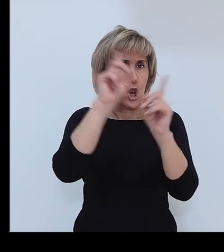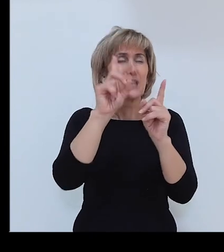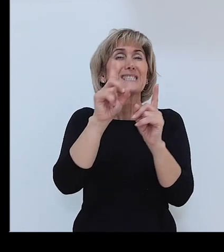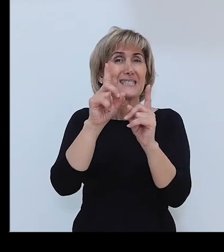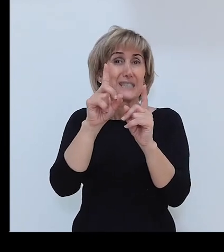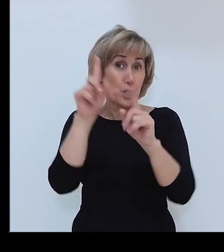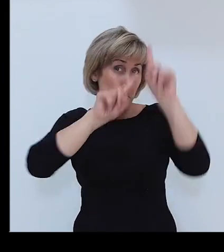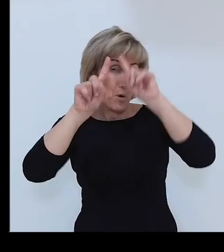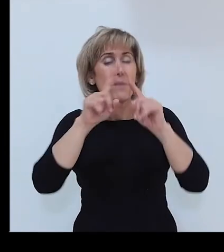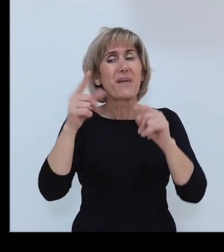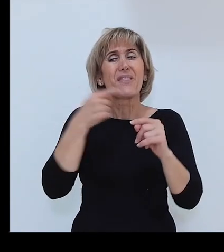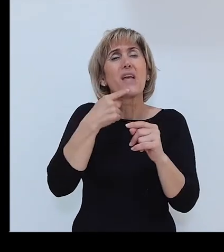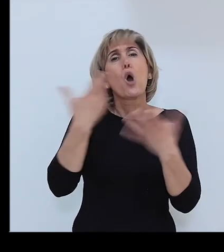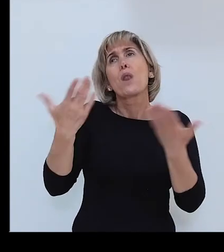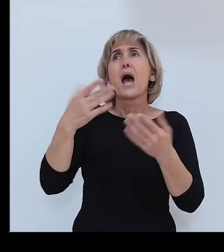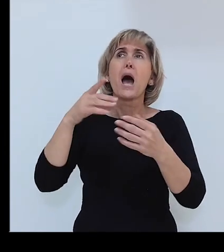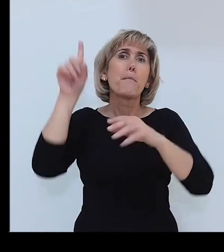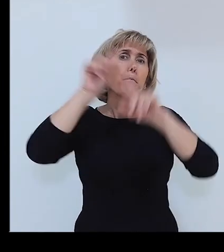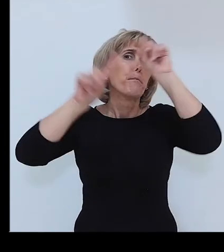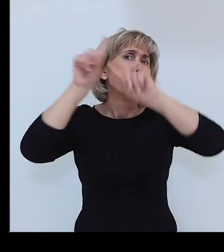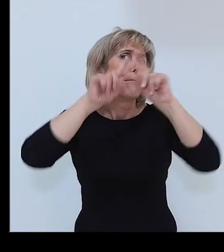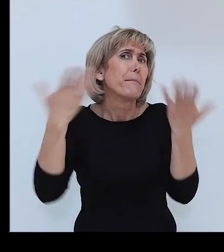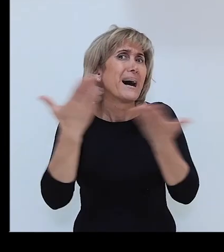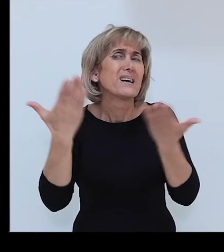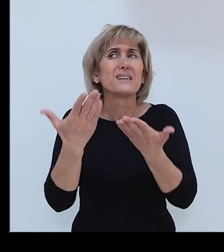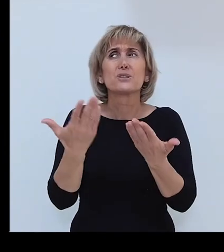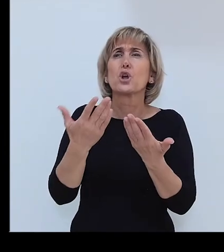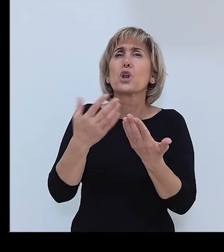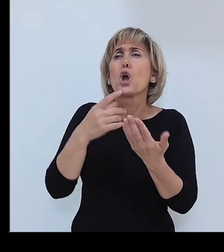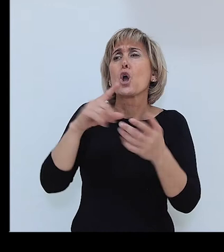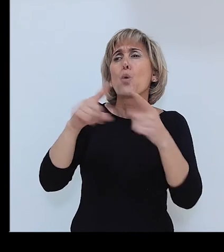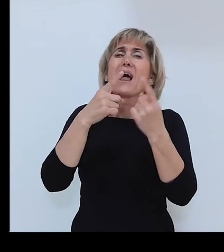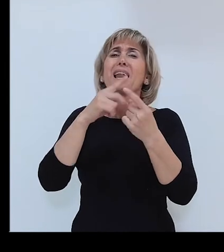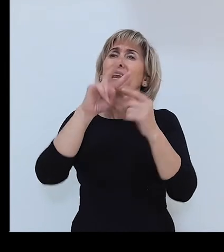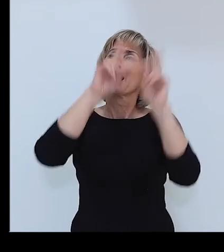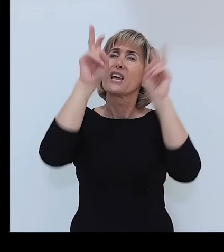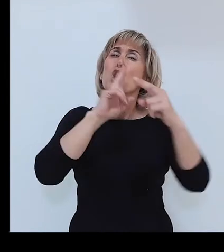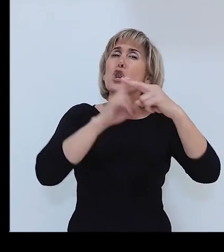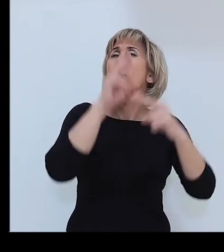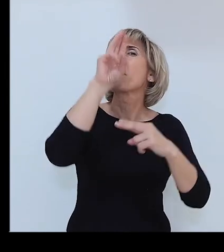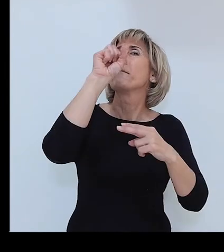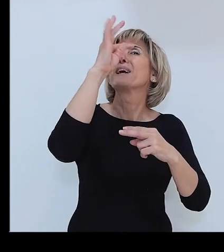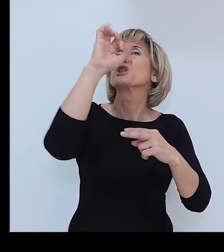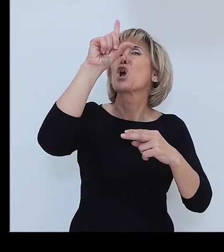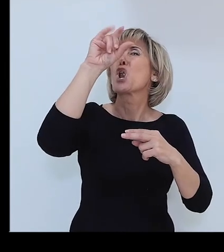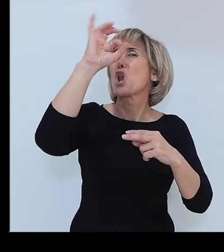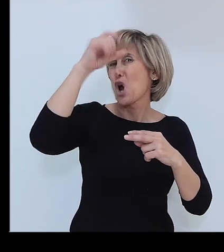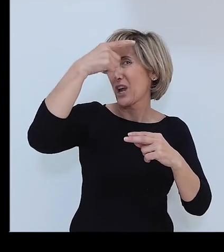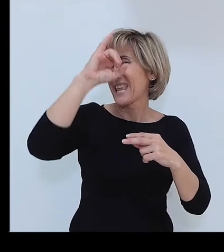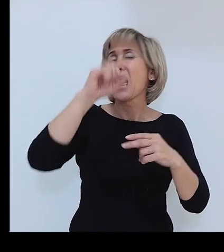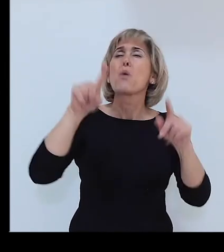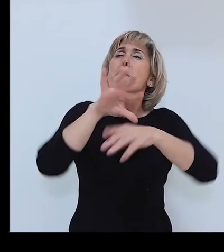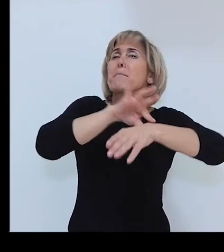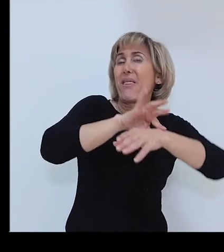las anomalías de las que habla Martino, o sea que él les llama patología como un nombre, digamos, más